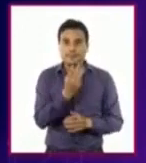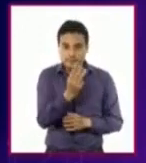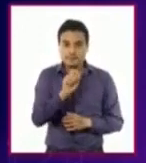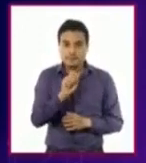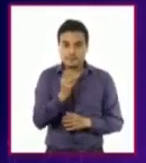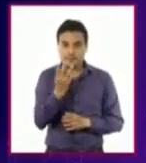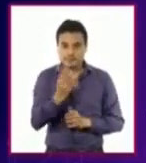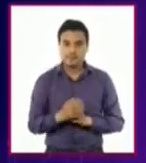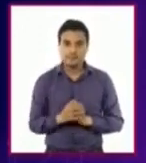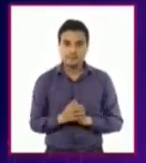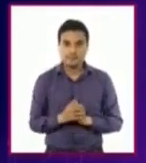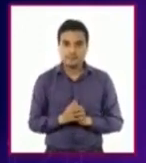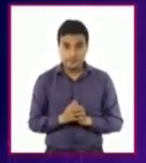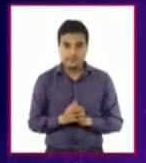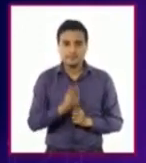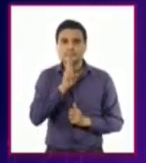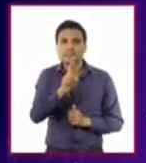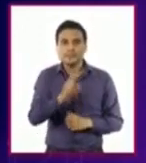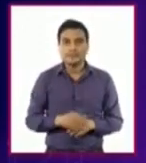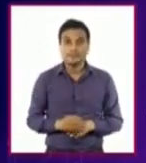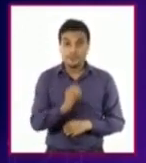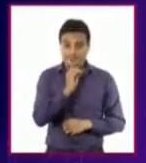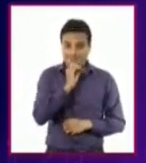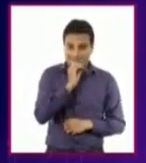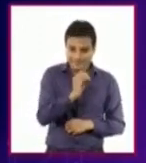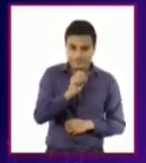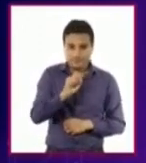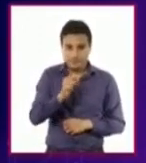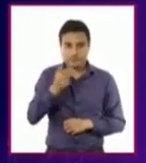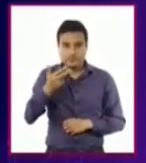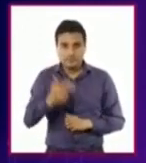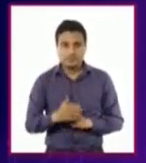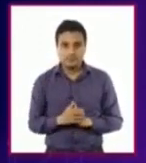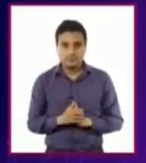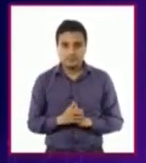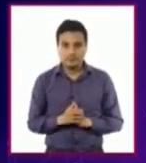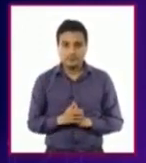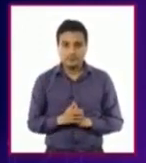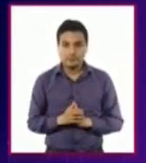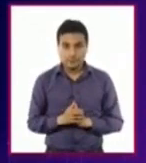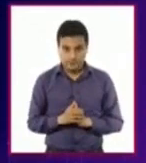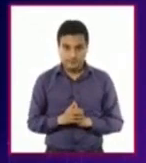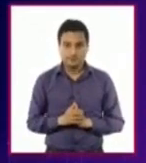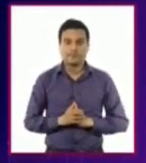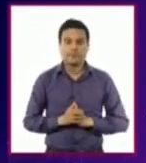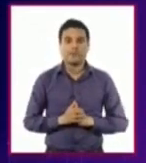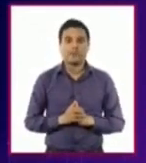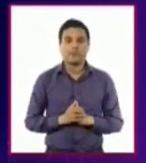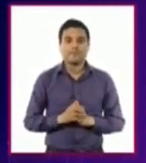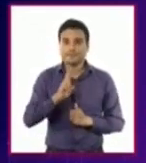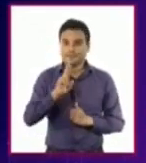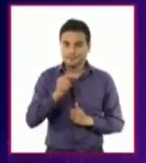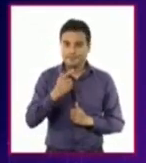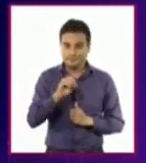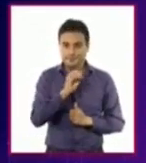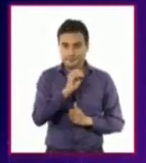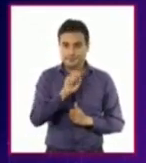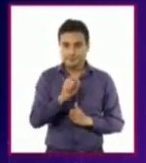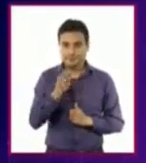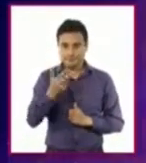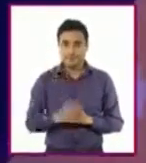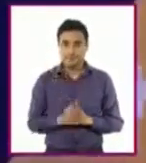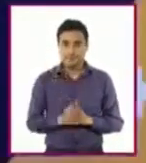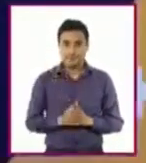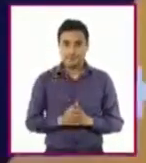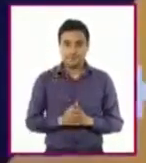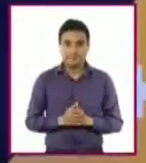esto es igual a 0.8 por lo tanto el rango es 0.8 en este caso